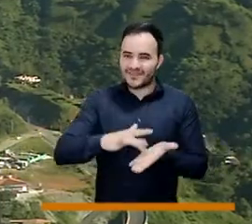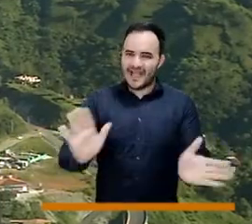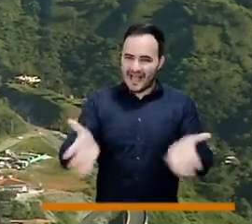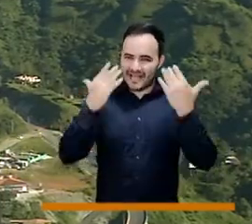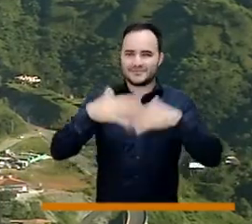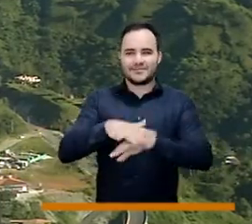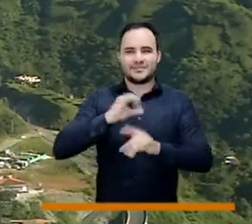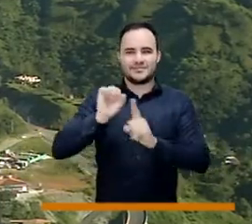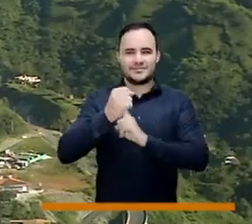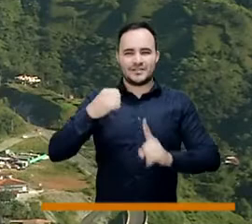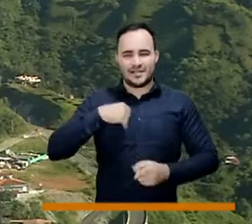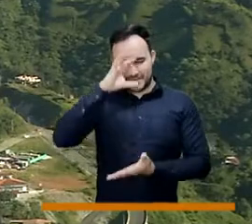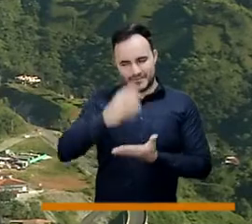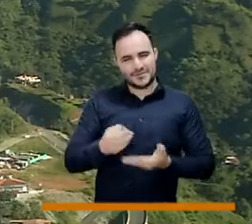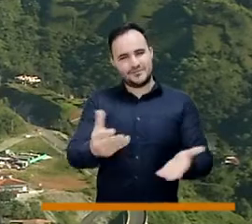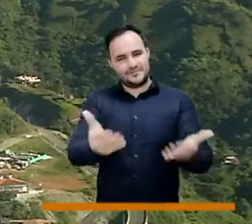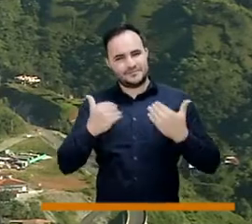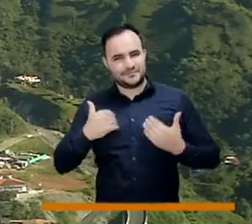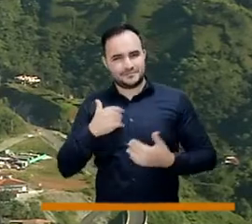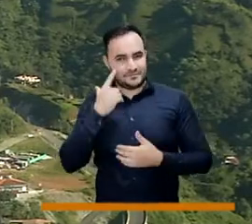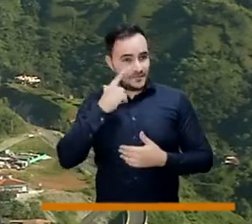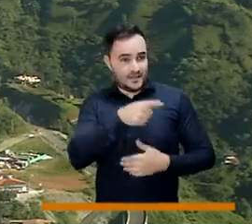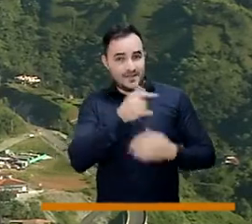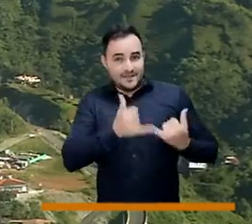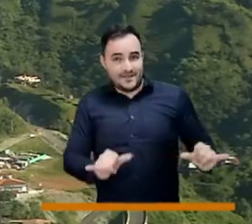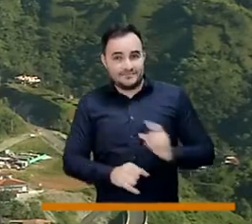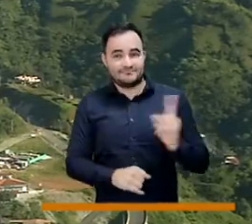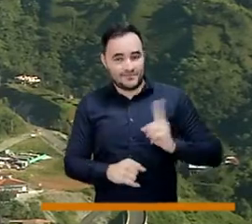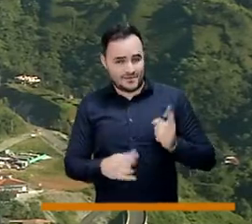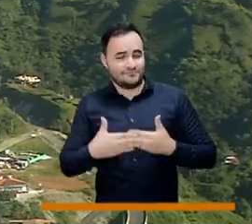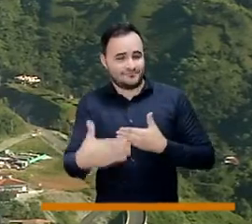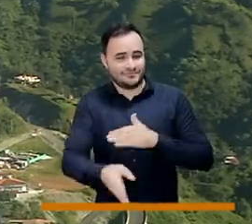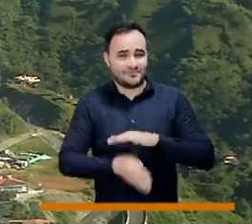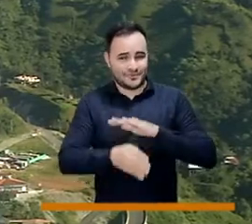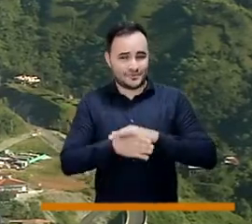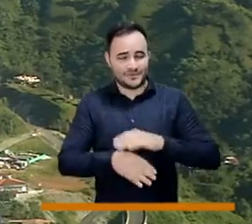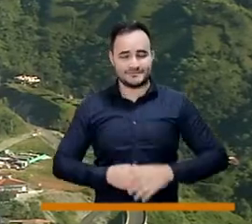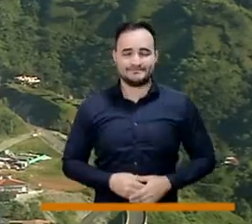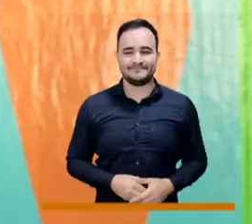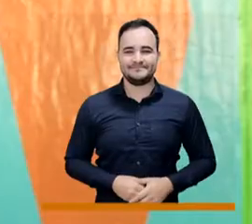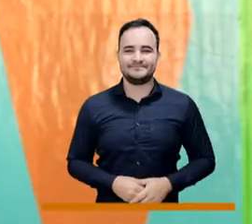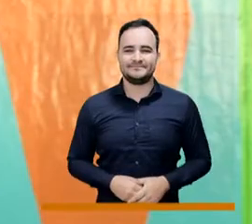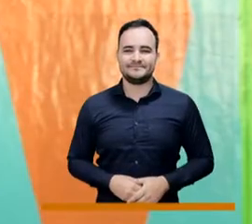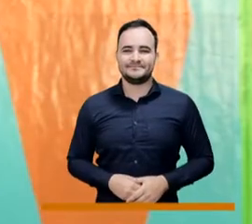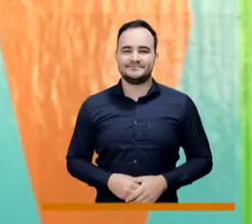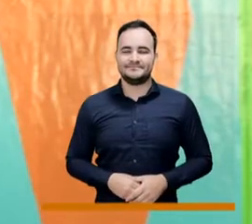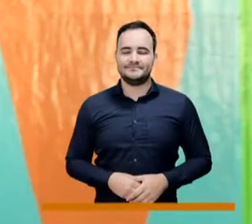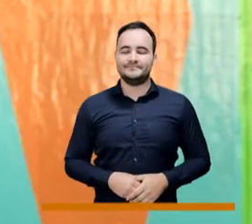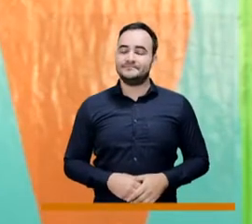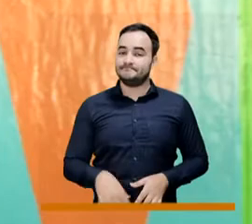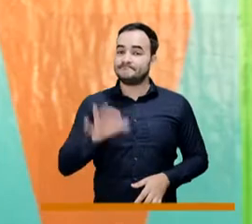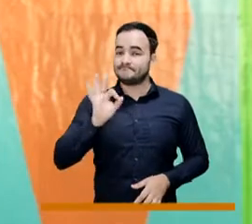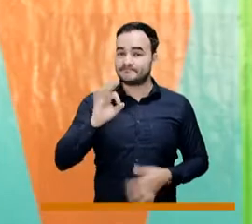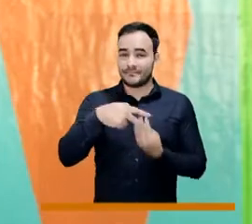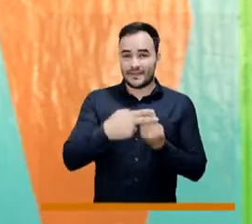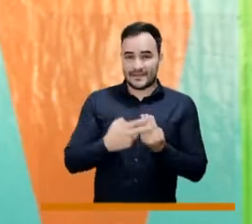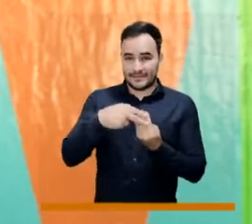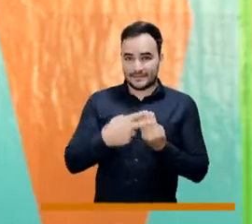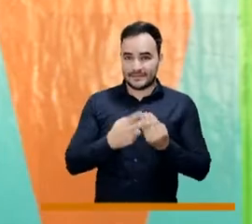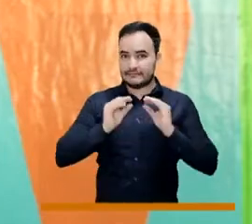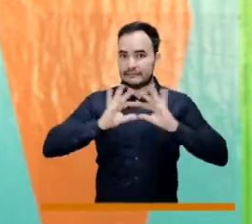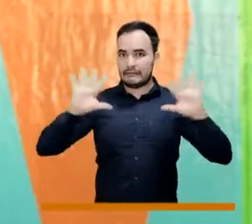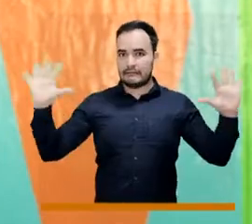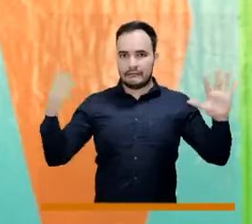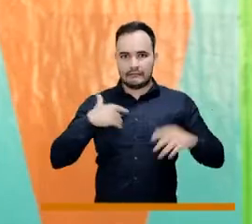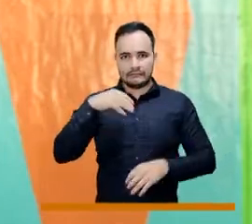conversación en este espectro digital no termina y seguimos De Frente a la Gente. Hay una herramienta muy técnica que es la que nos ayuda, que es el